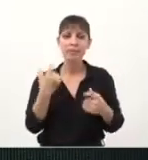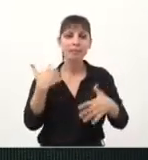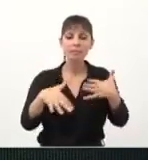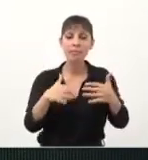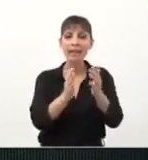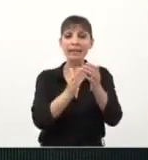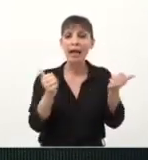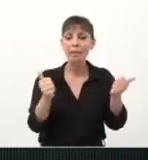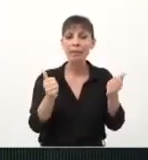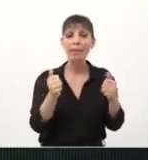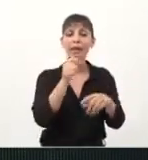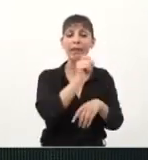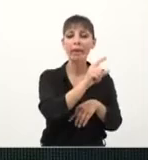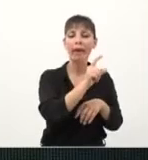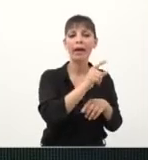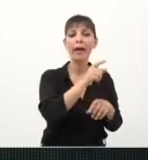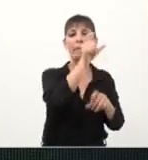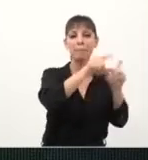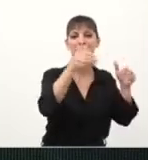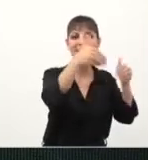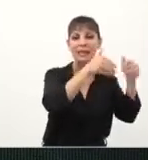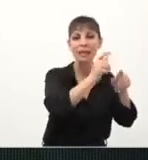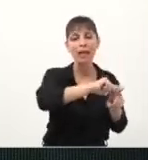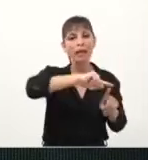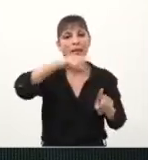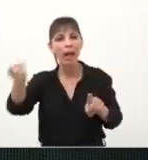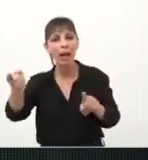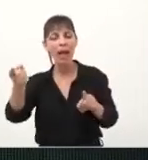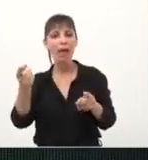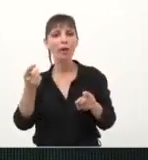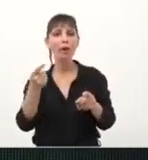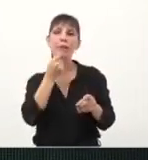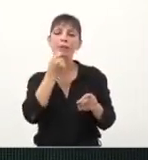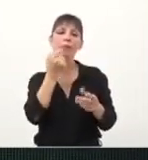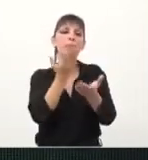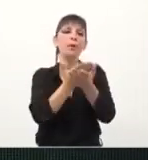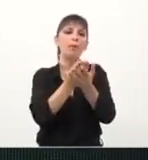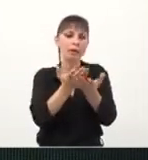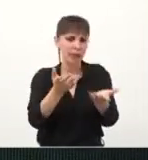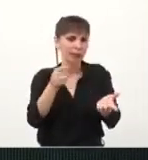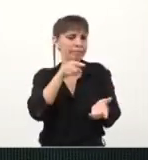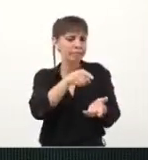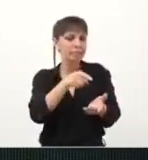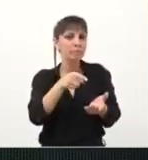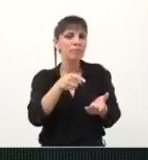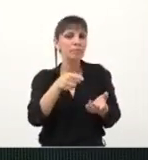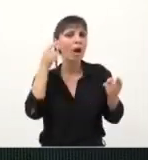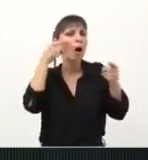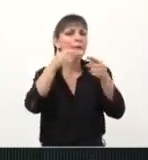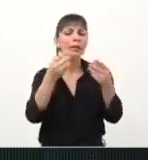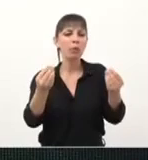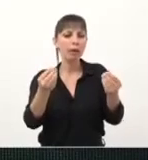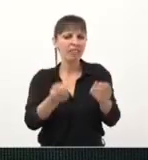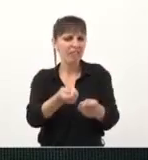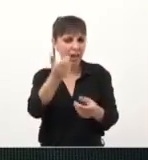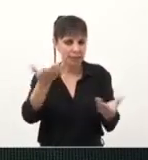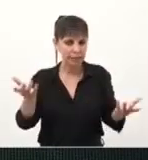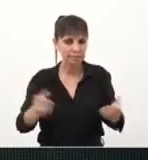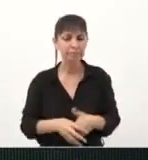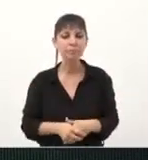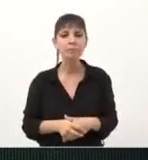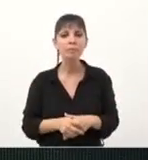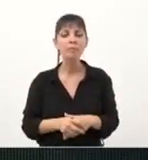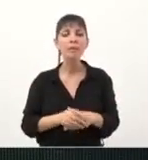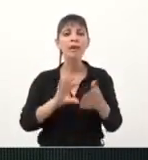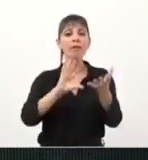de los traslados de los pacientes, pero vamos a tratar de trabajar en propuestas que se pueden hacer. Y en este sentido la propuesta es simple. Impulsar lo que se usa en